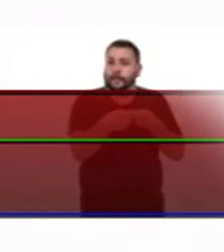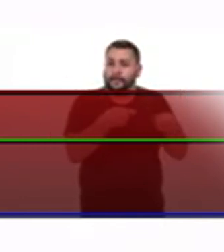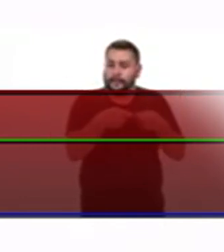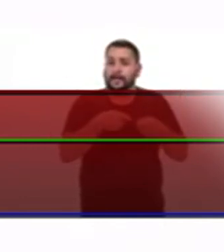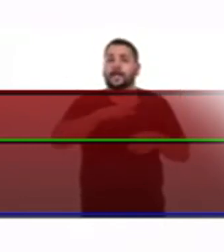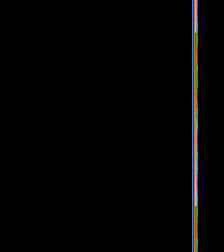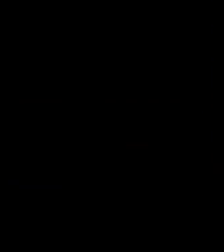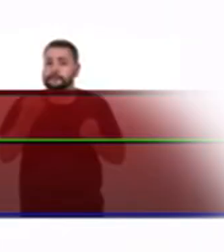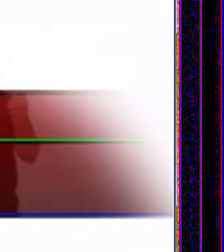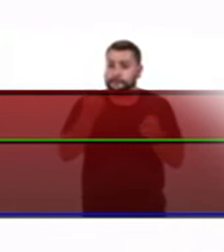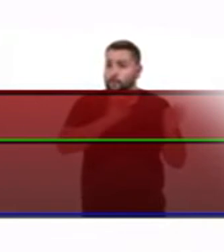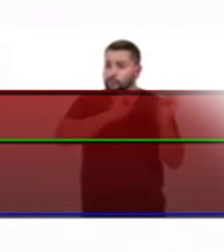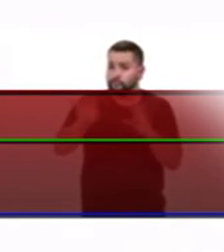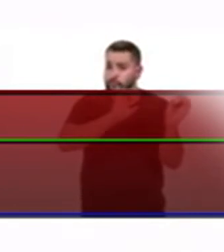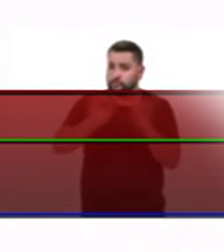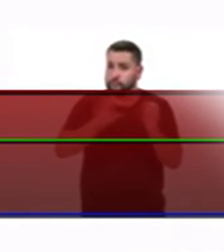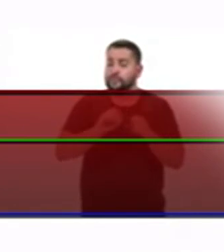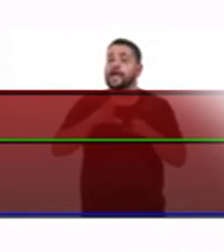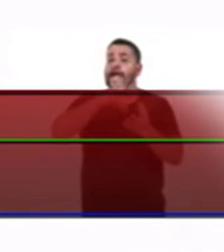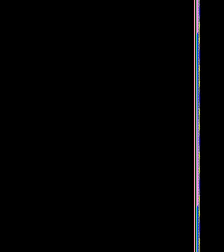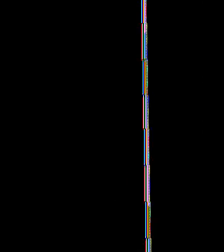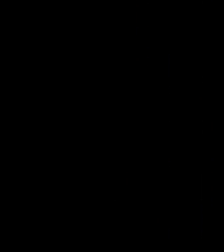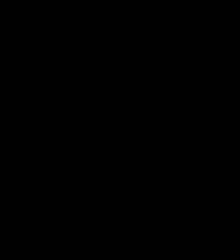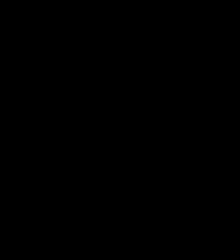a través de fletes y empresas autorizadas,